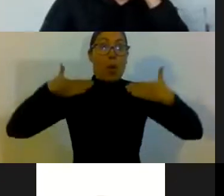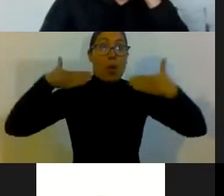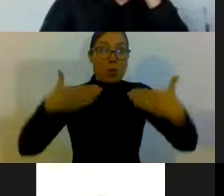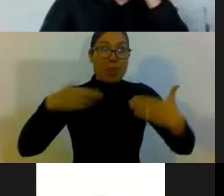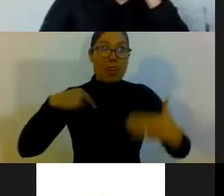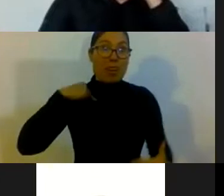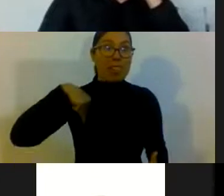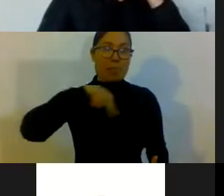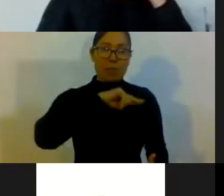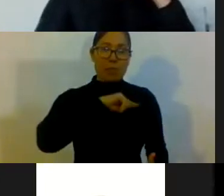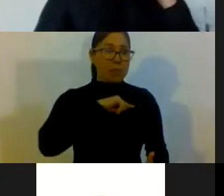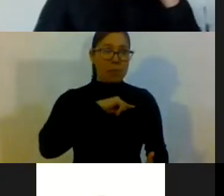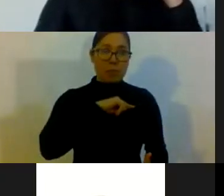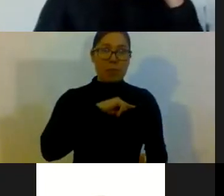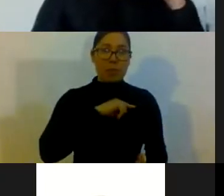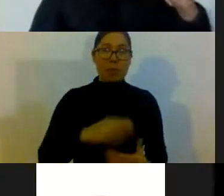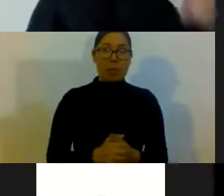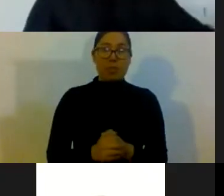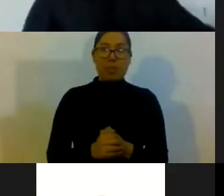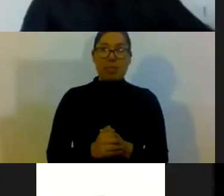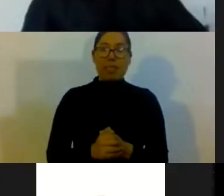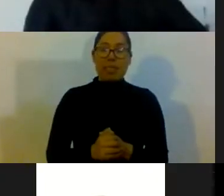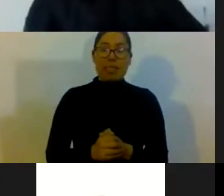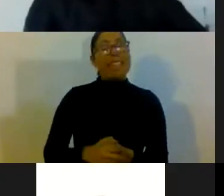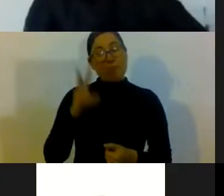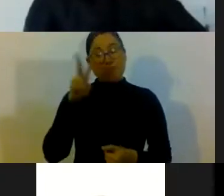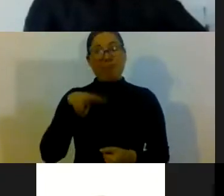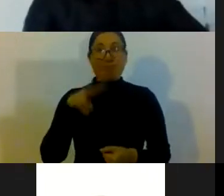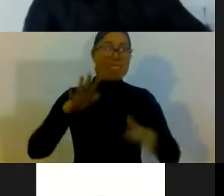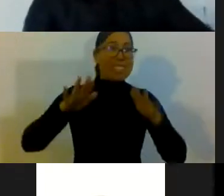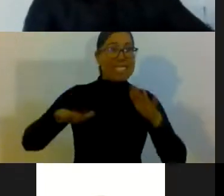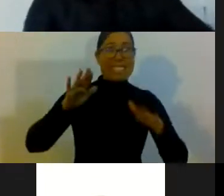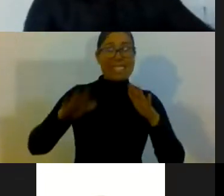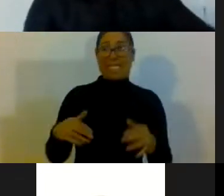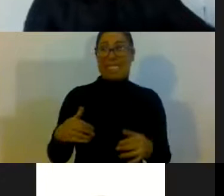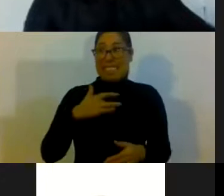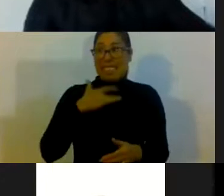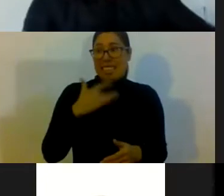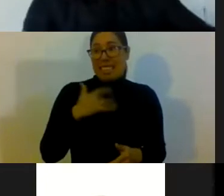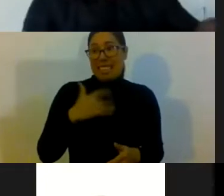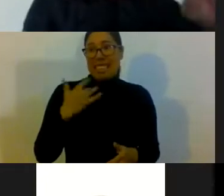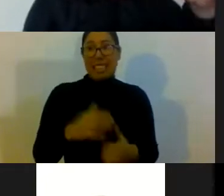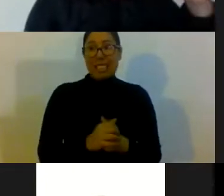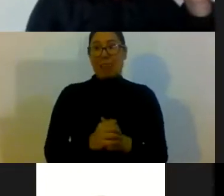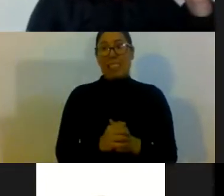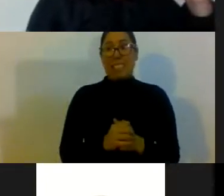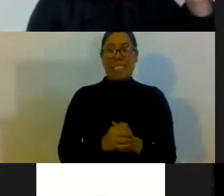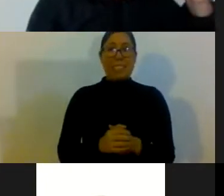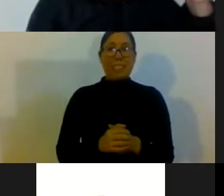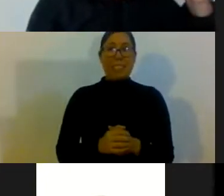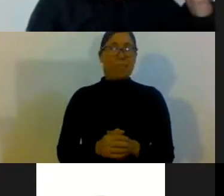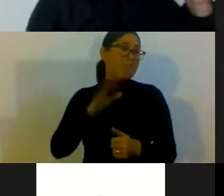a veces es cierto, nos causa incluso incomodidad el decir, híjole, ¿qué hago, no? O hago como que no escucho, como que no